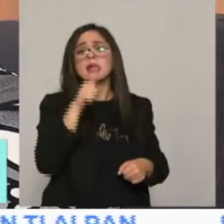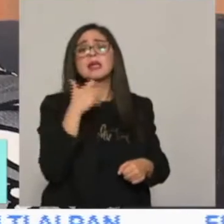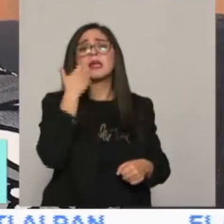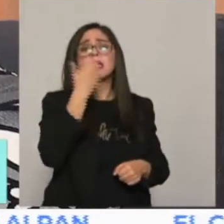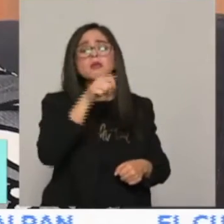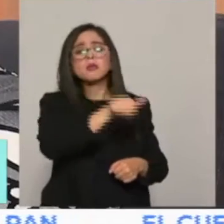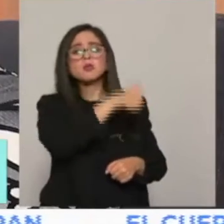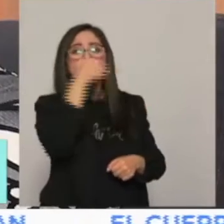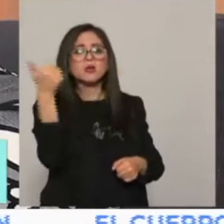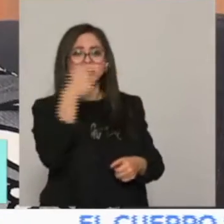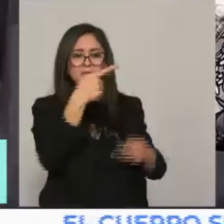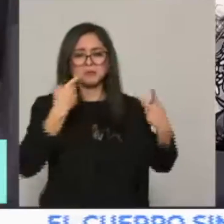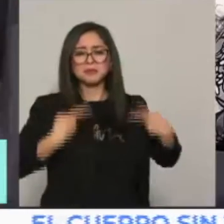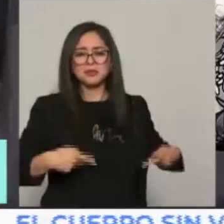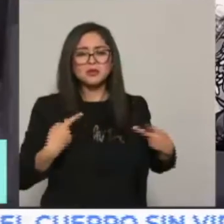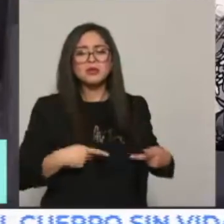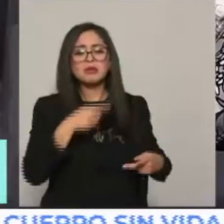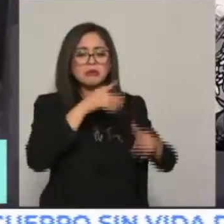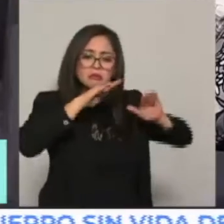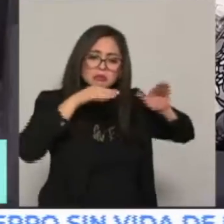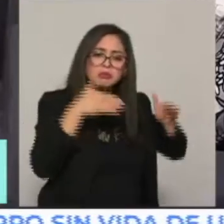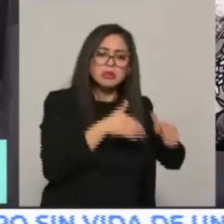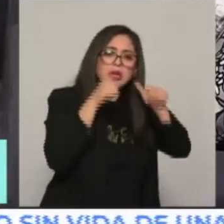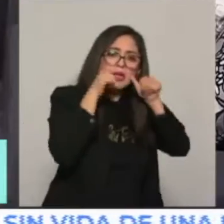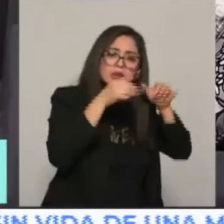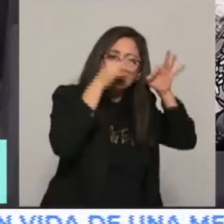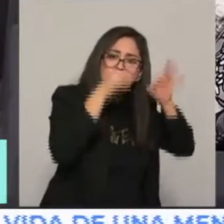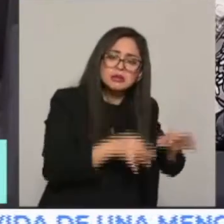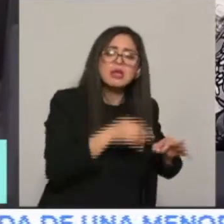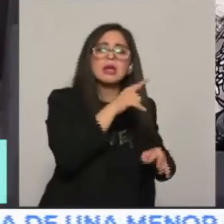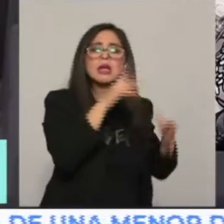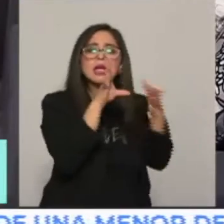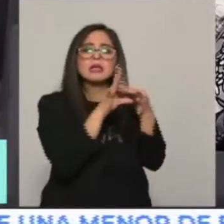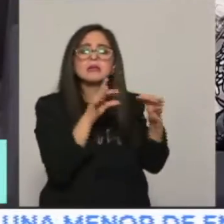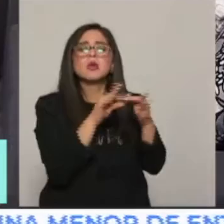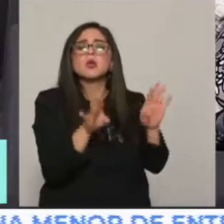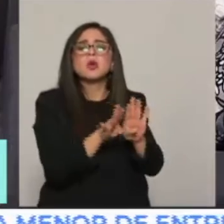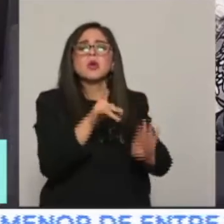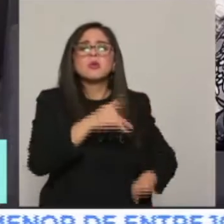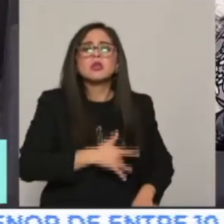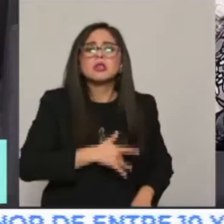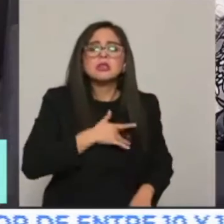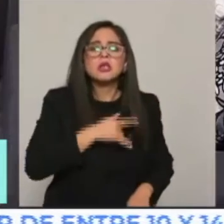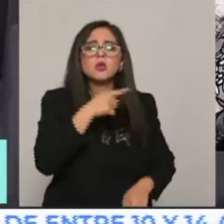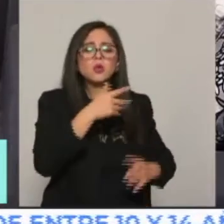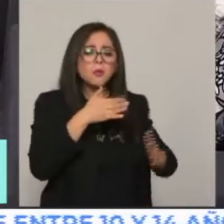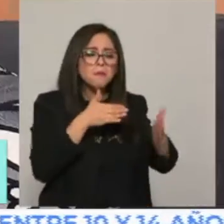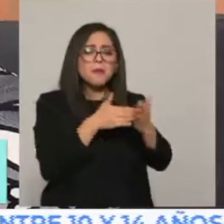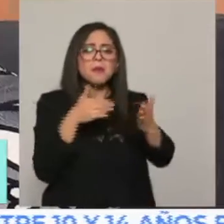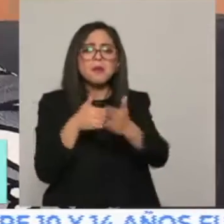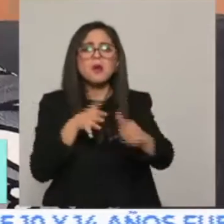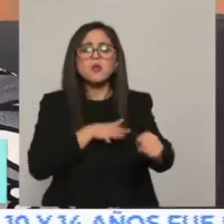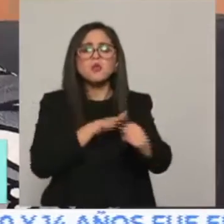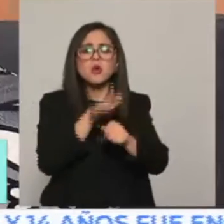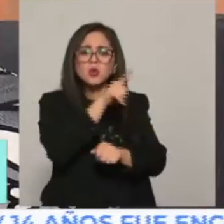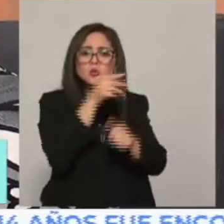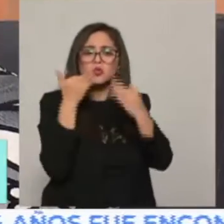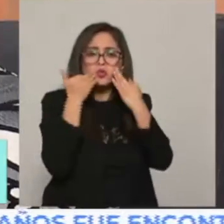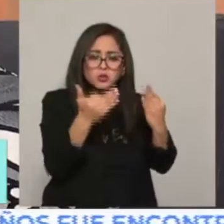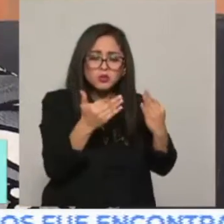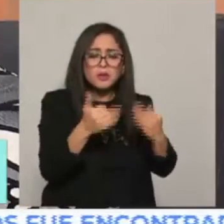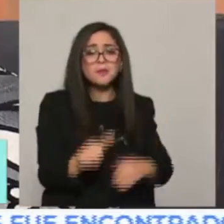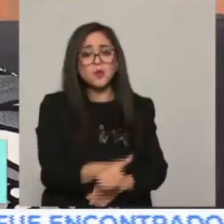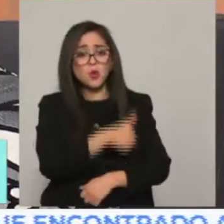aquel lado de la atención prioritaria digan qué es lo que sienten, cuál es la manifestación que tienen, los obstáculos que han presentado, y los que están del otro